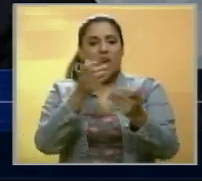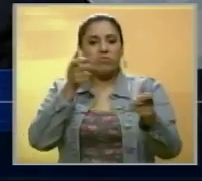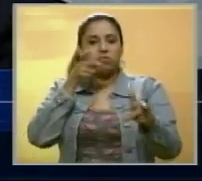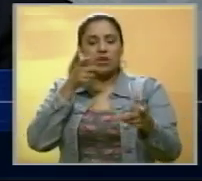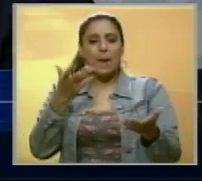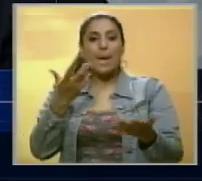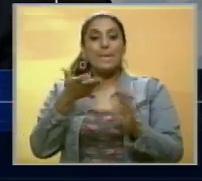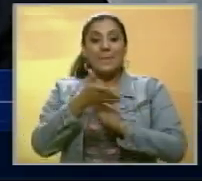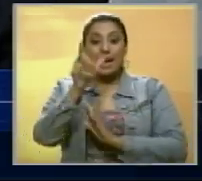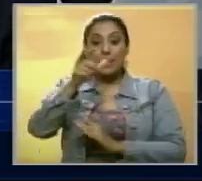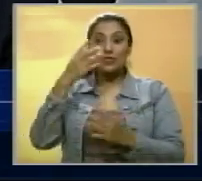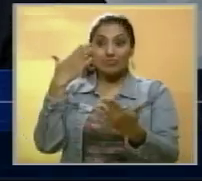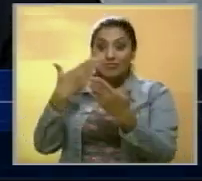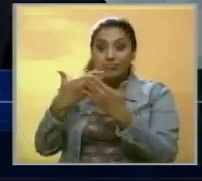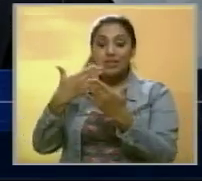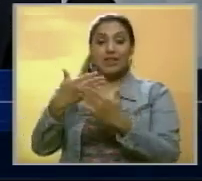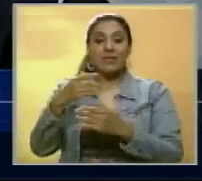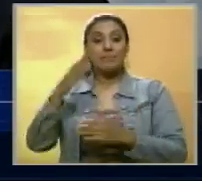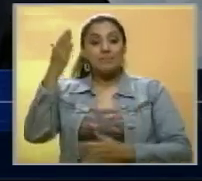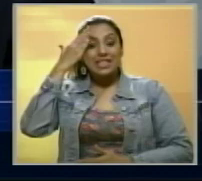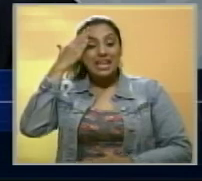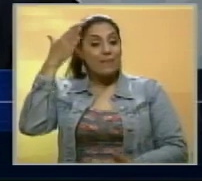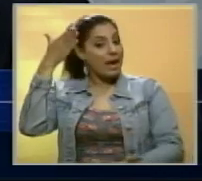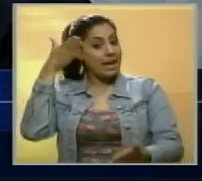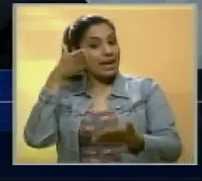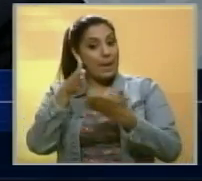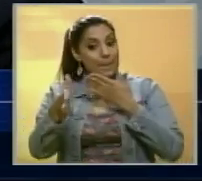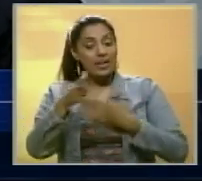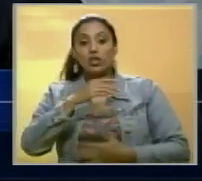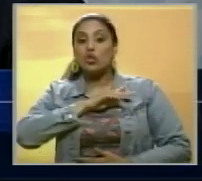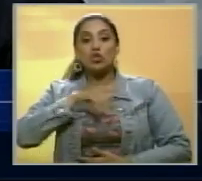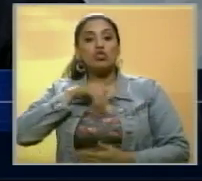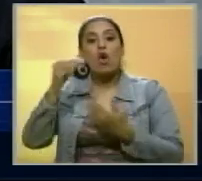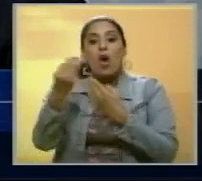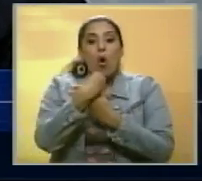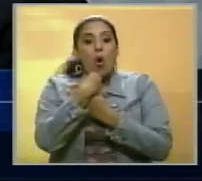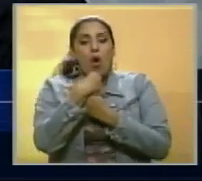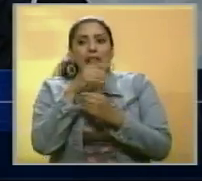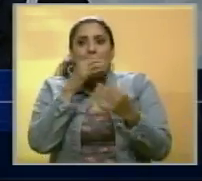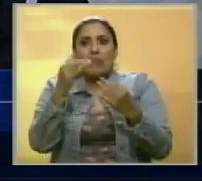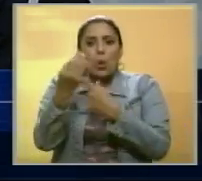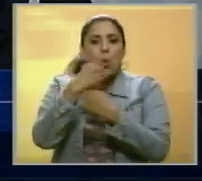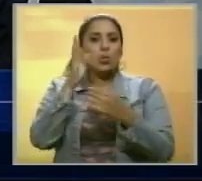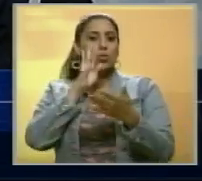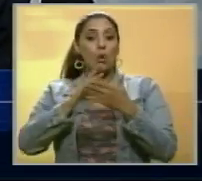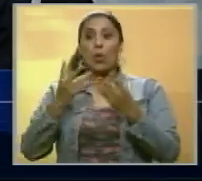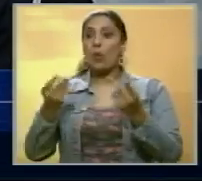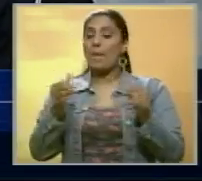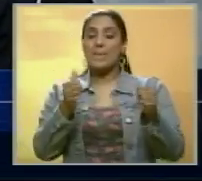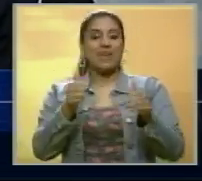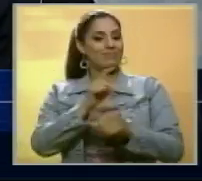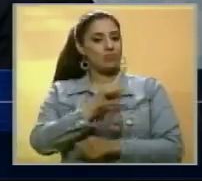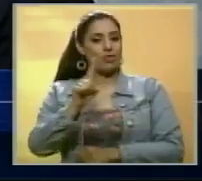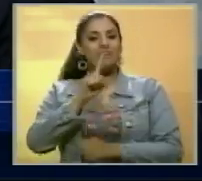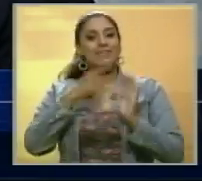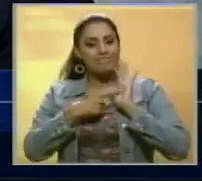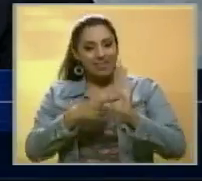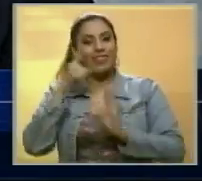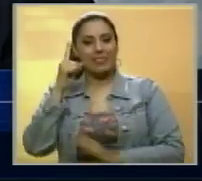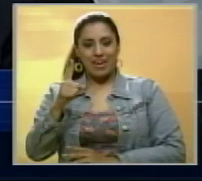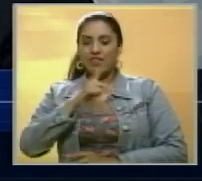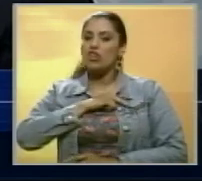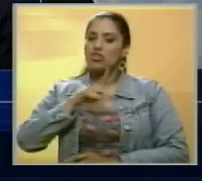para que el país sepa lo que está ocurriendo. No es ocultando la verdad que se va a resolver la crisis. Yo quiero ser aquí